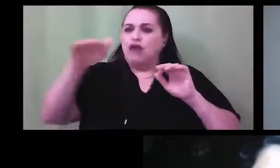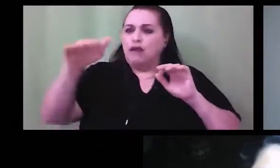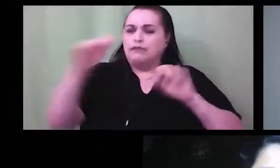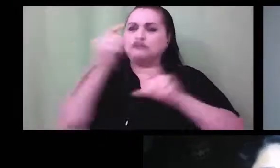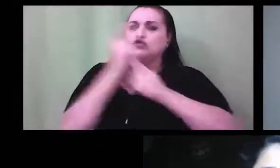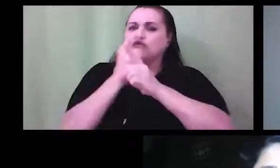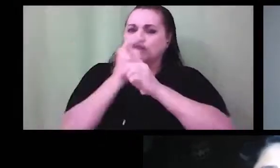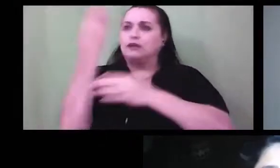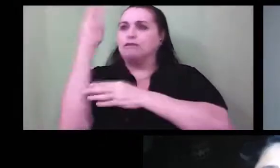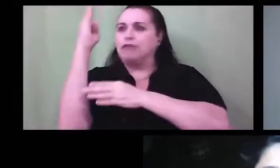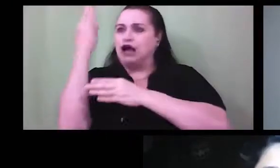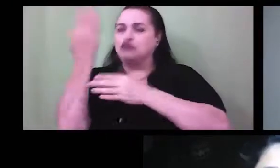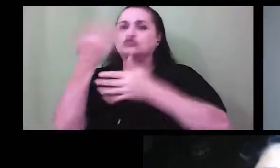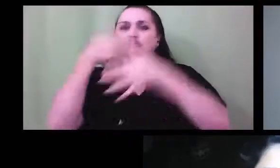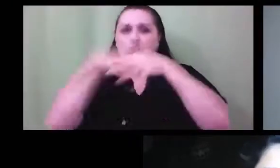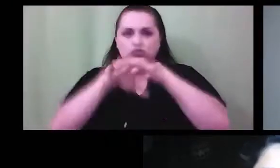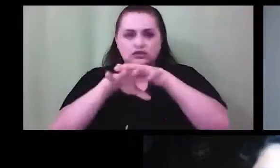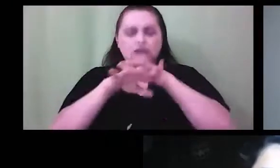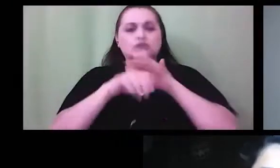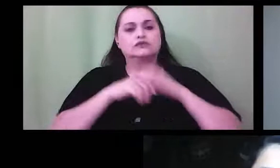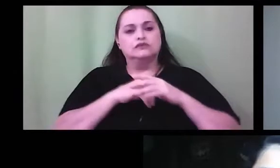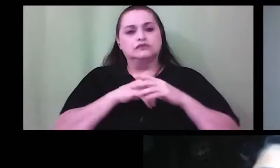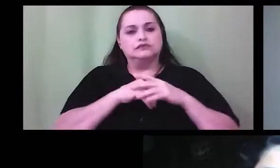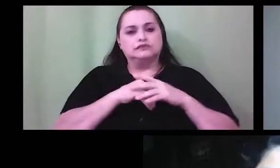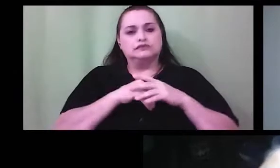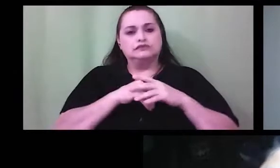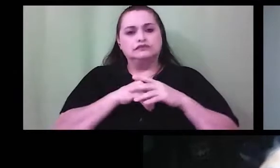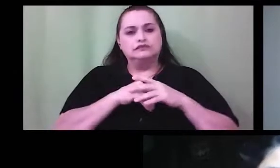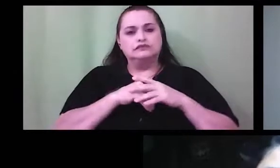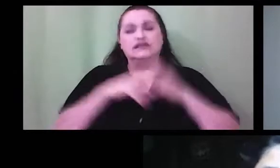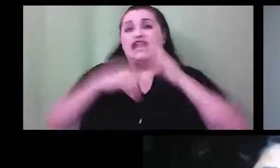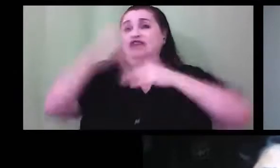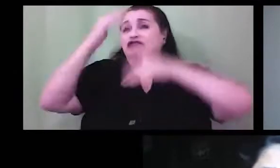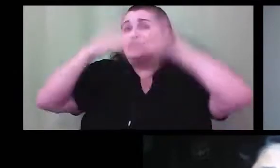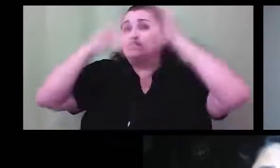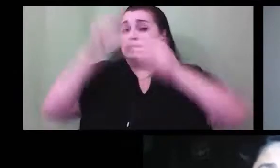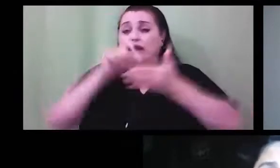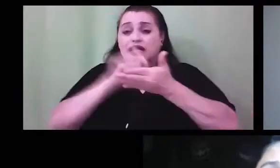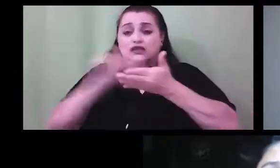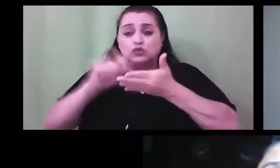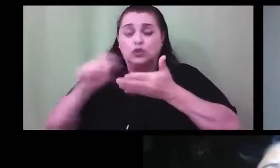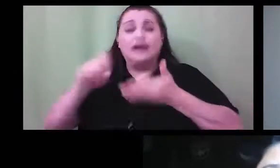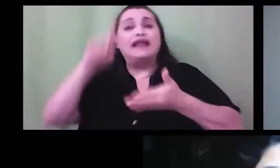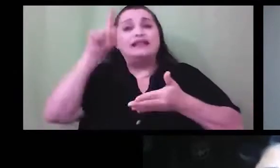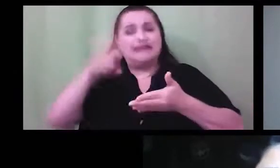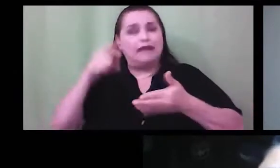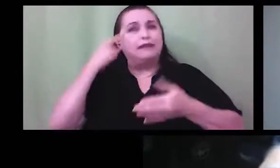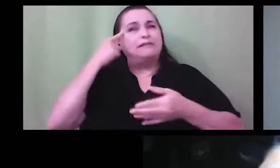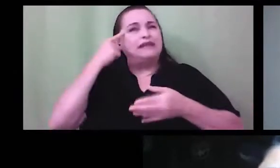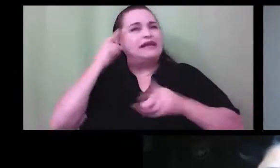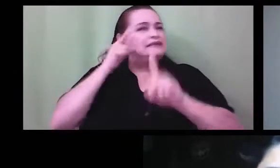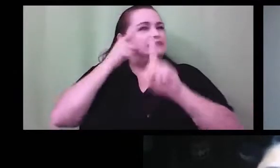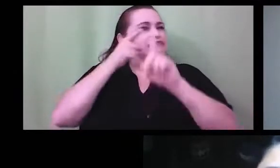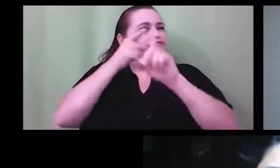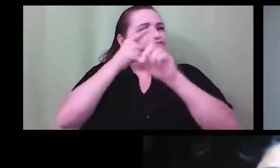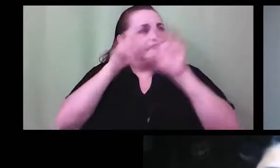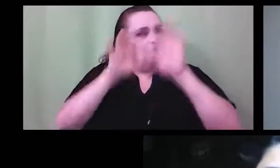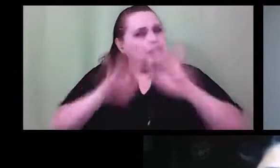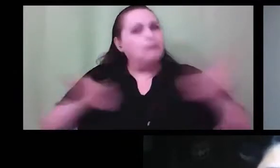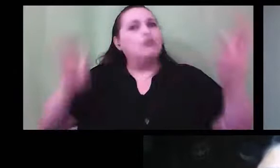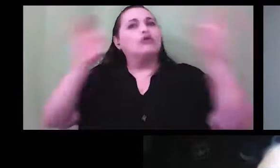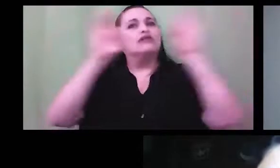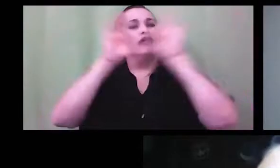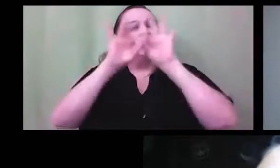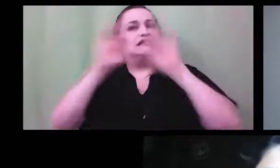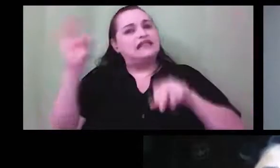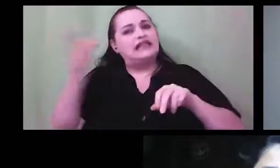baños inclusivos. Las infraestructuras en las escuelas tienen que ser pensadas bien importantes en este tipo